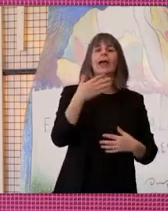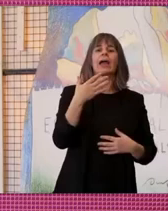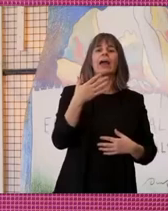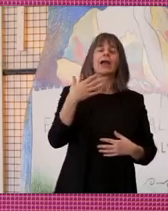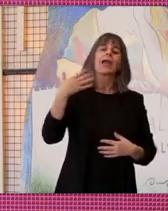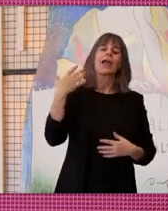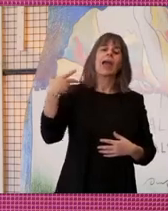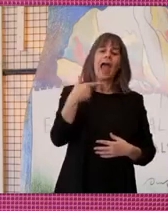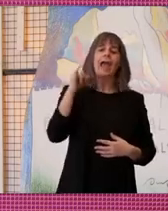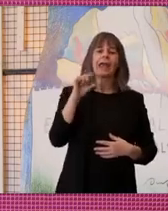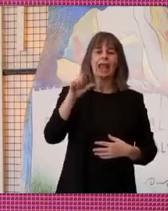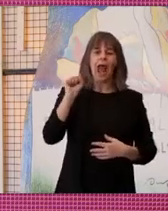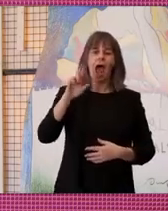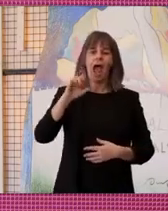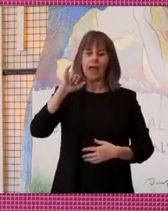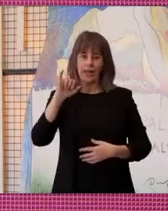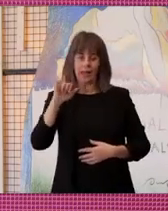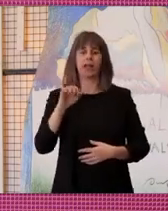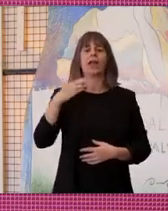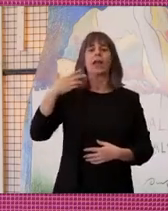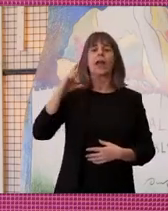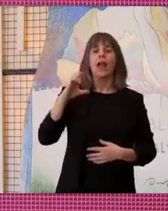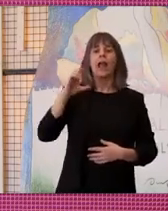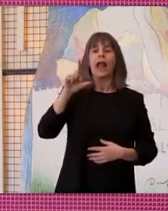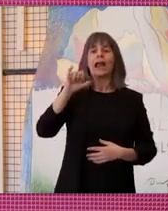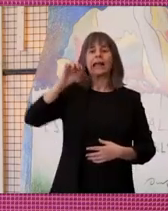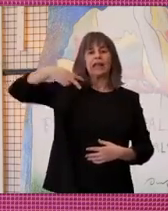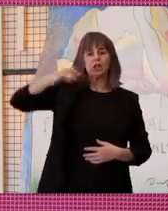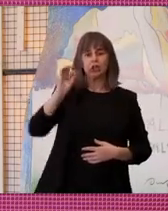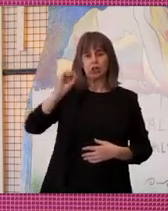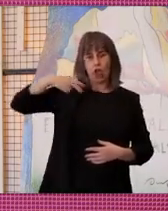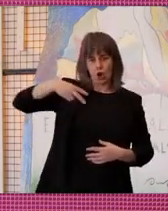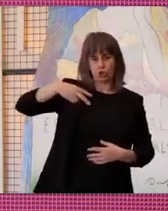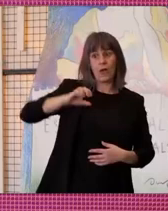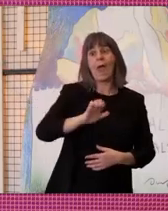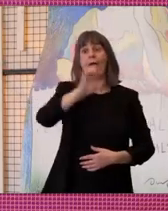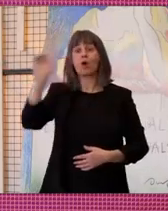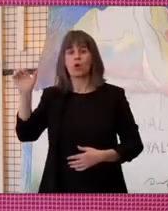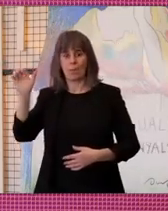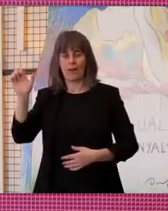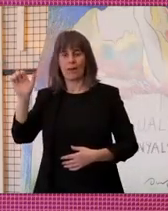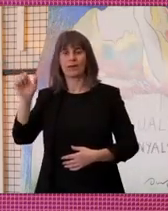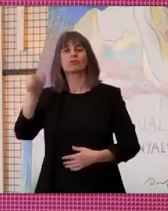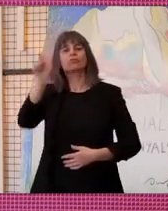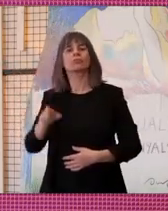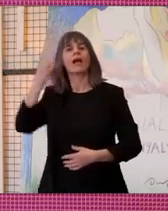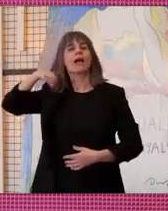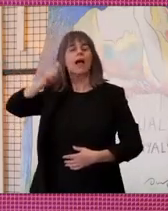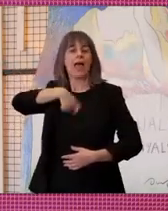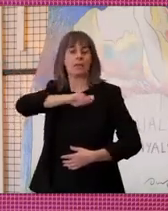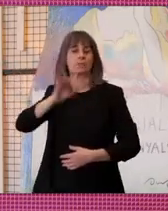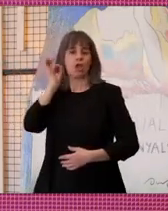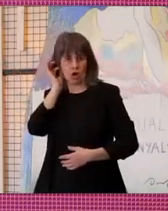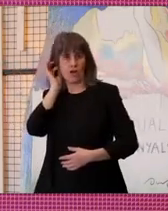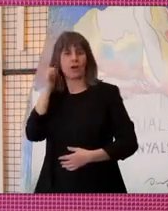Clinton una mujer feminista y los europeos estaban encabezados por una mujer española feminista Cristina alberdi Y entonces